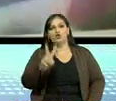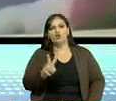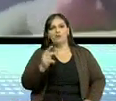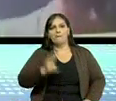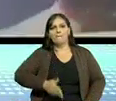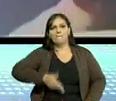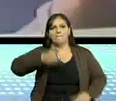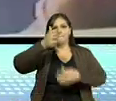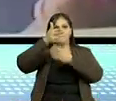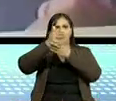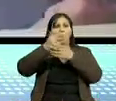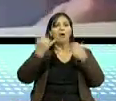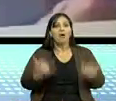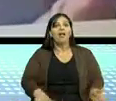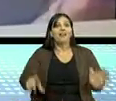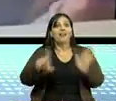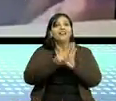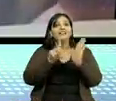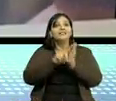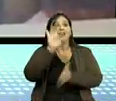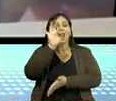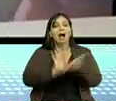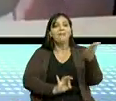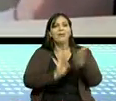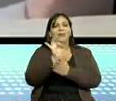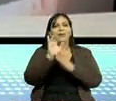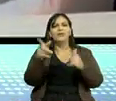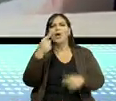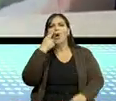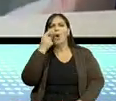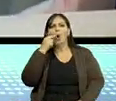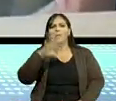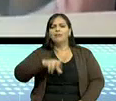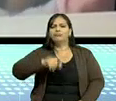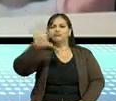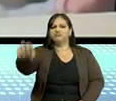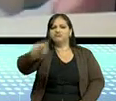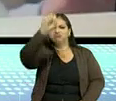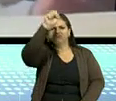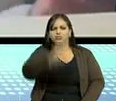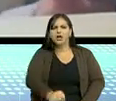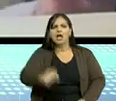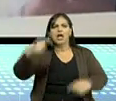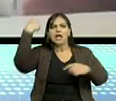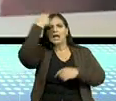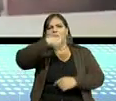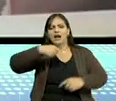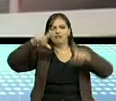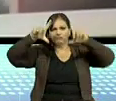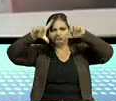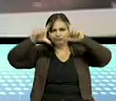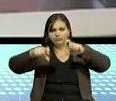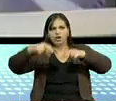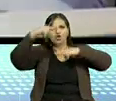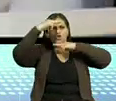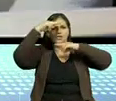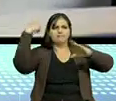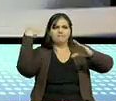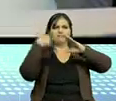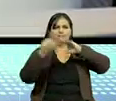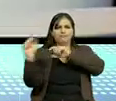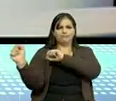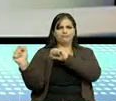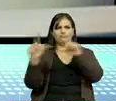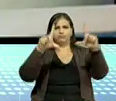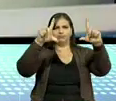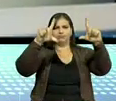poner en delito flagrante, ¿no? Lo mejor, ¿no? Para que vean estos angelitos y los reconozcan cada vez que puedan para sentar y judicializar